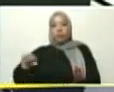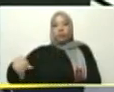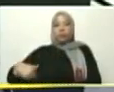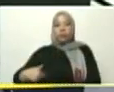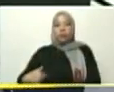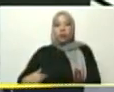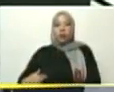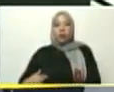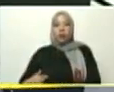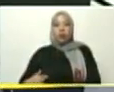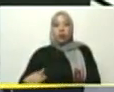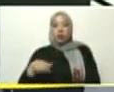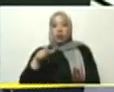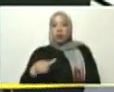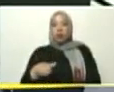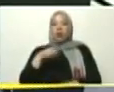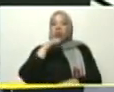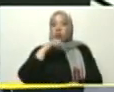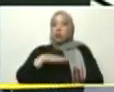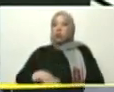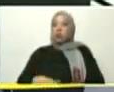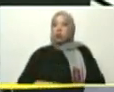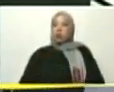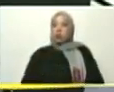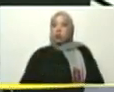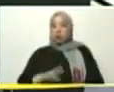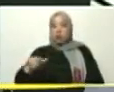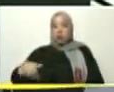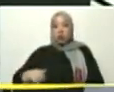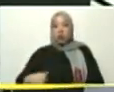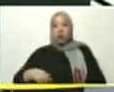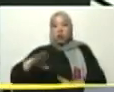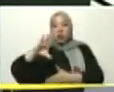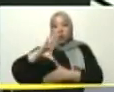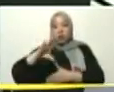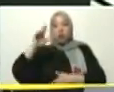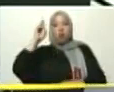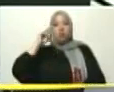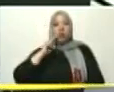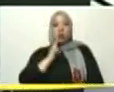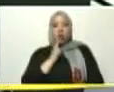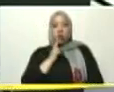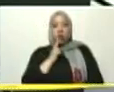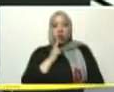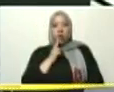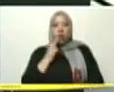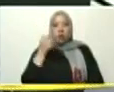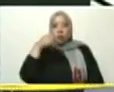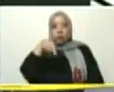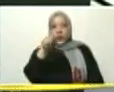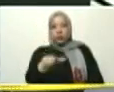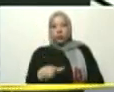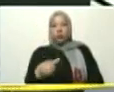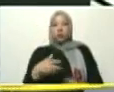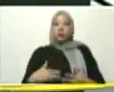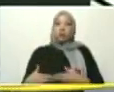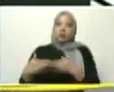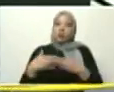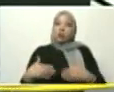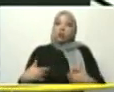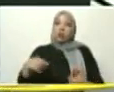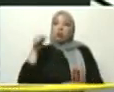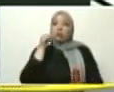camino es la historia de nuestra América. Bolívar, Sucre, Urdaneta, San